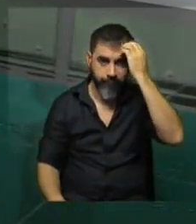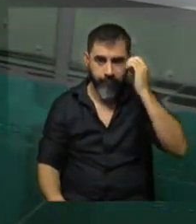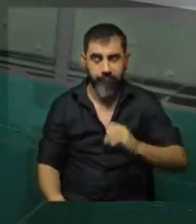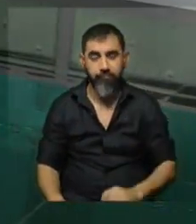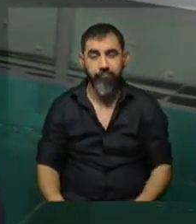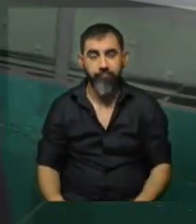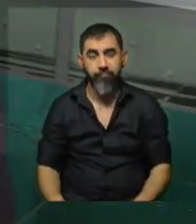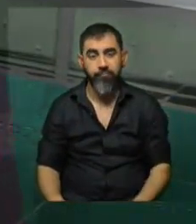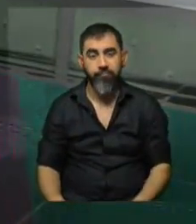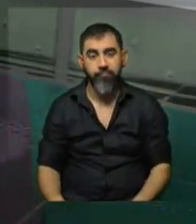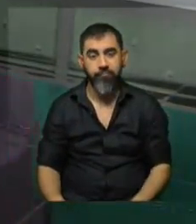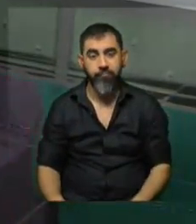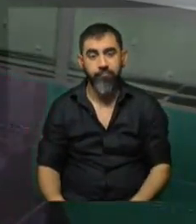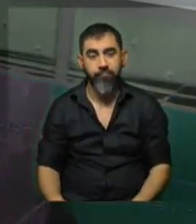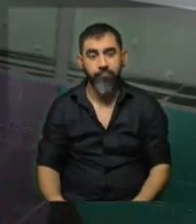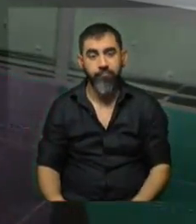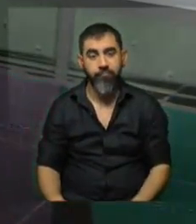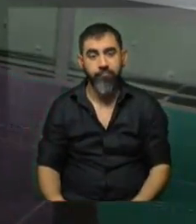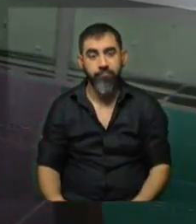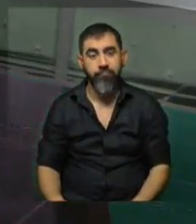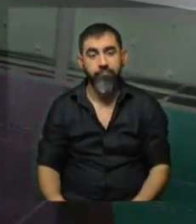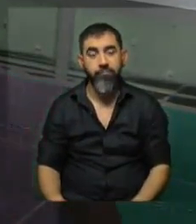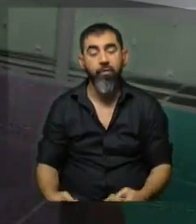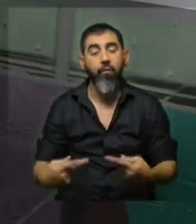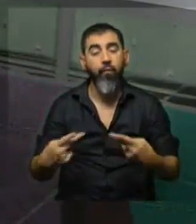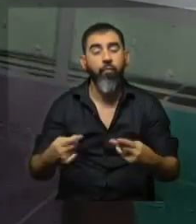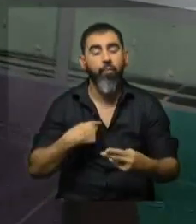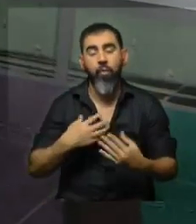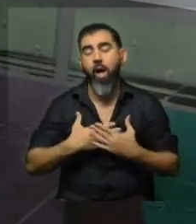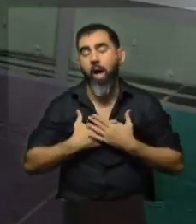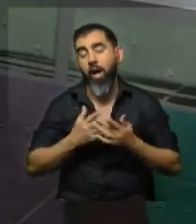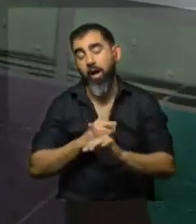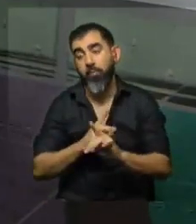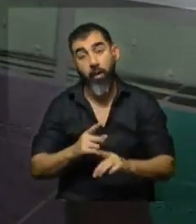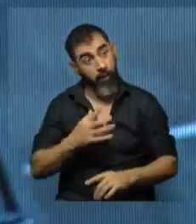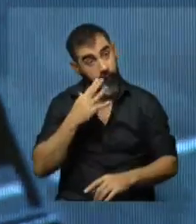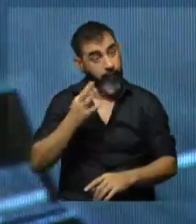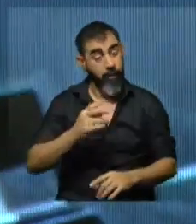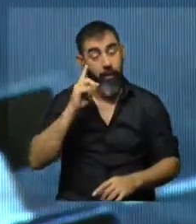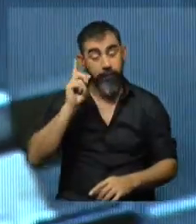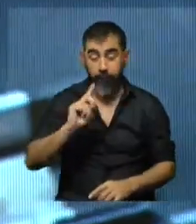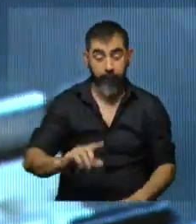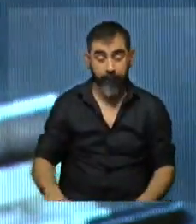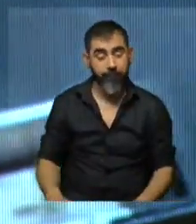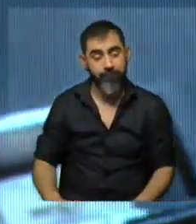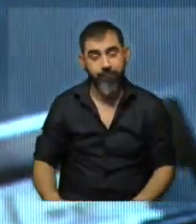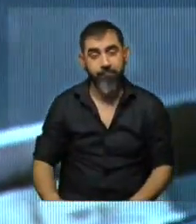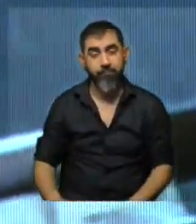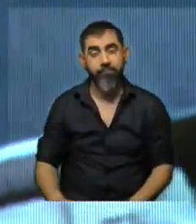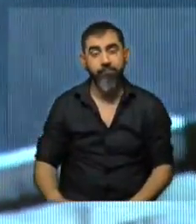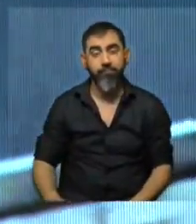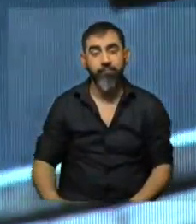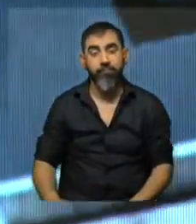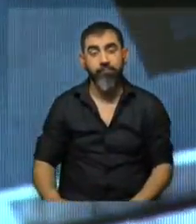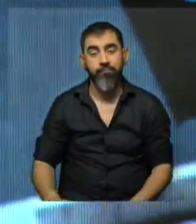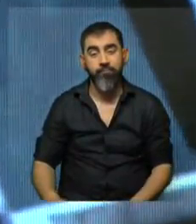adelante con el chofer escuchando. Voy a confesar algo. Ustedes saben que el fútbol no es una de las cosas que me apasiona. No digas. No nos habíamos dado cuenta.